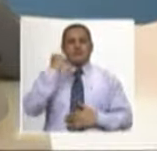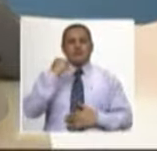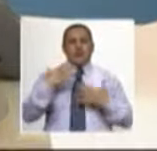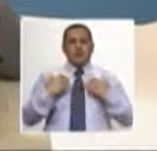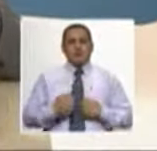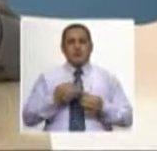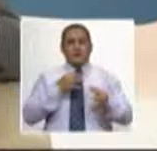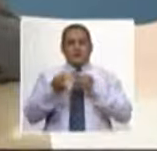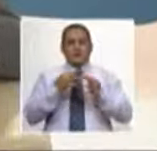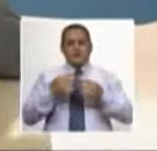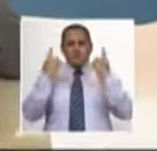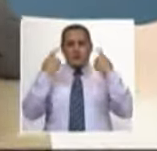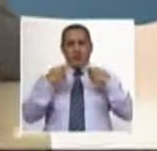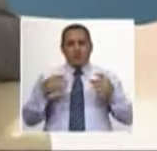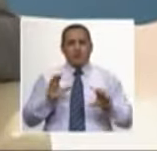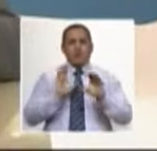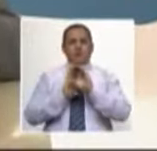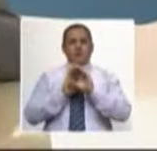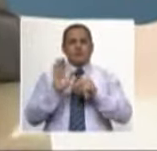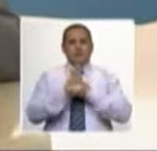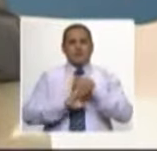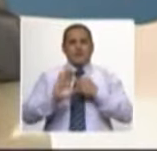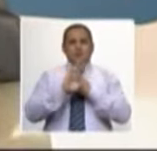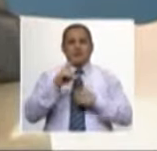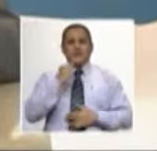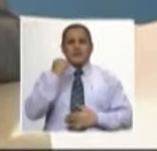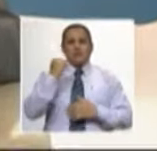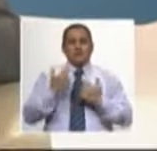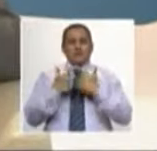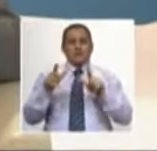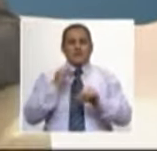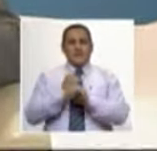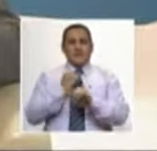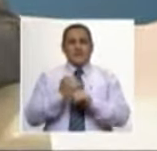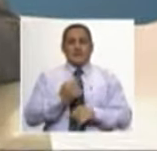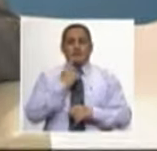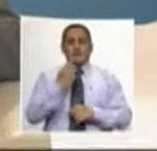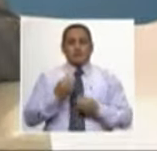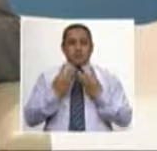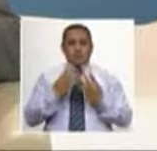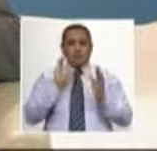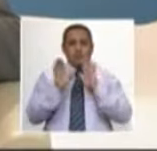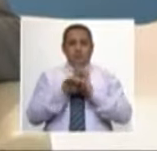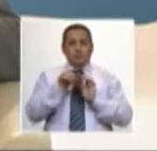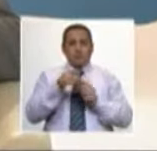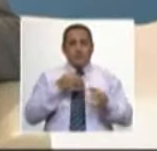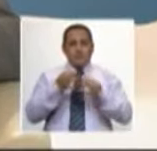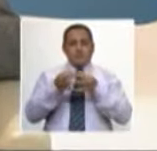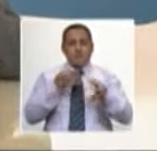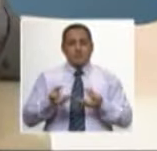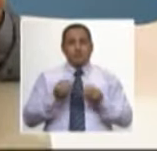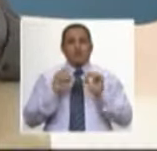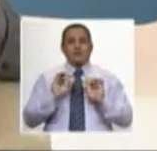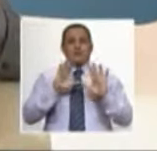llaman el contenido constitucionalmente protegido, el derecho a la libertad religiosa, que sería bueno que usted nos lo explique, porque de